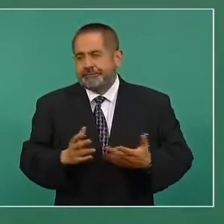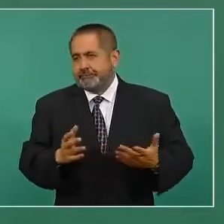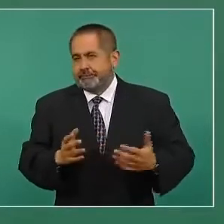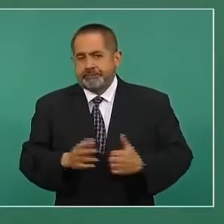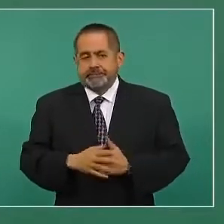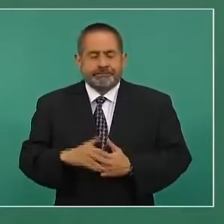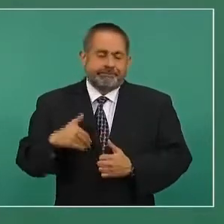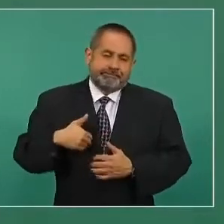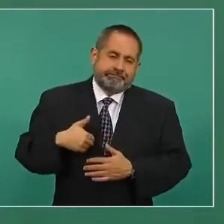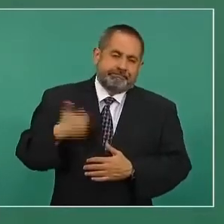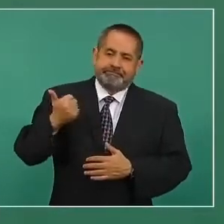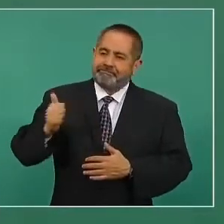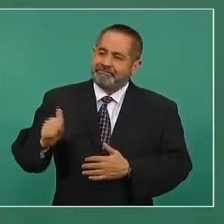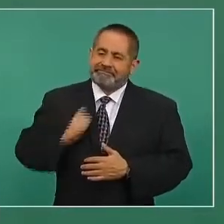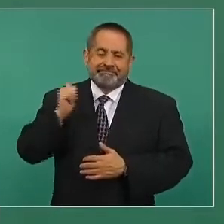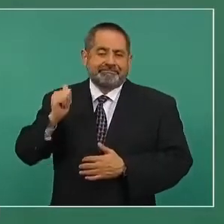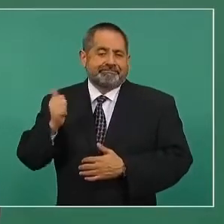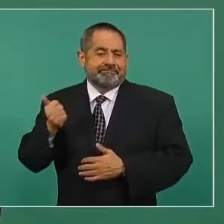su agosto,